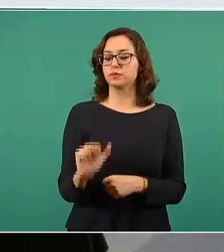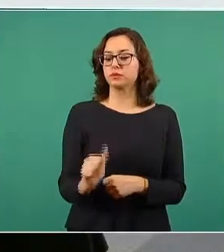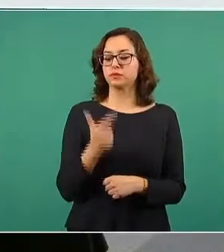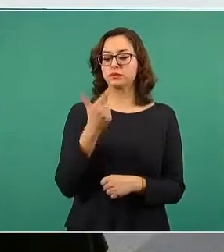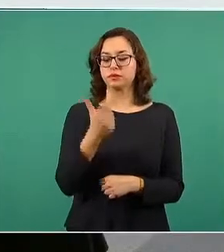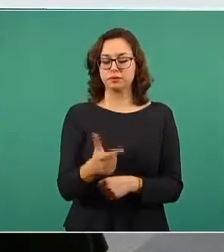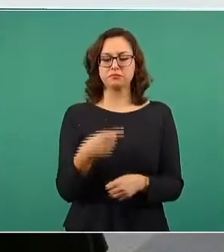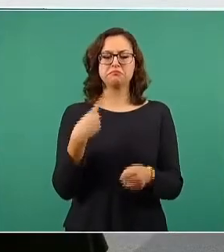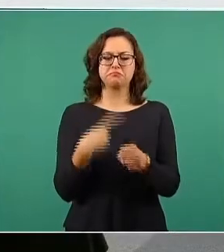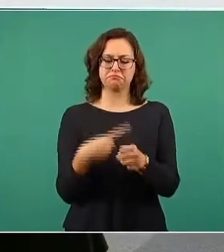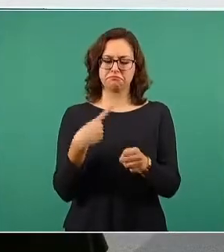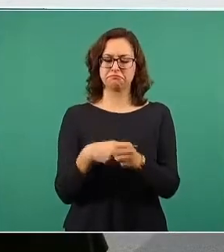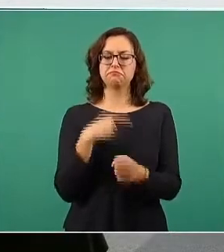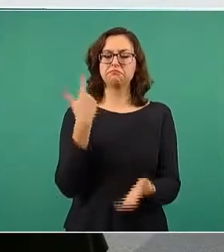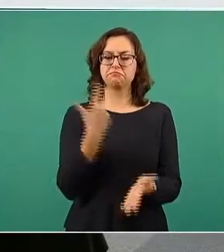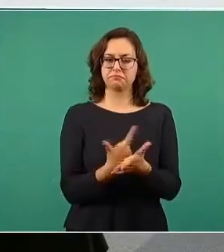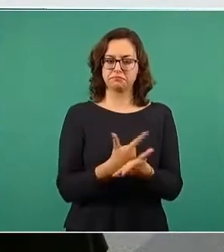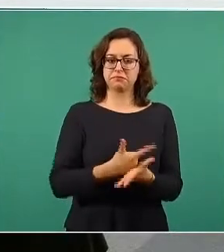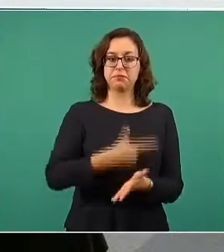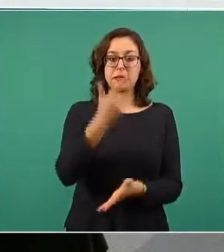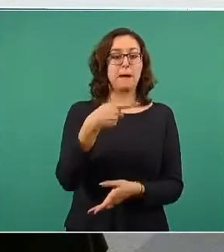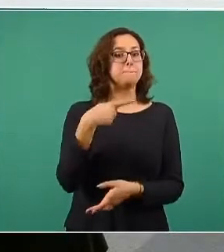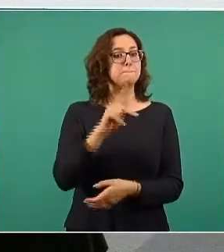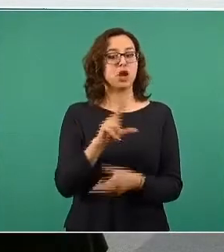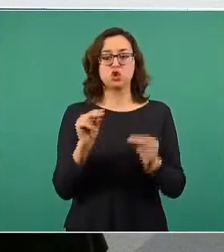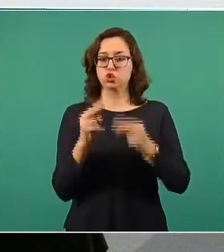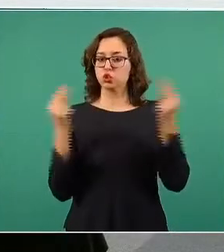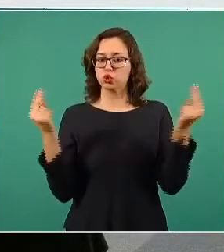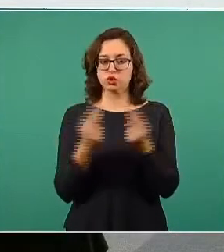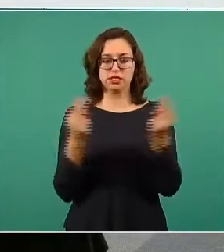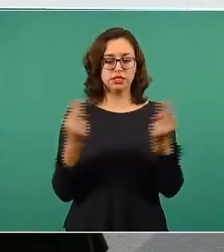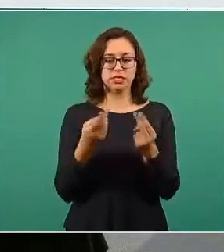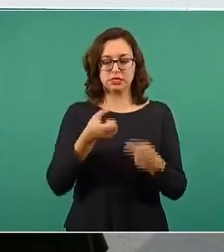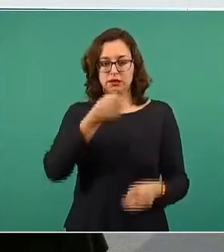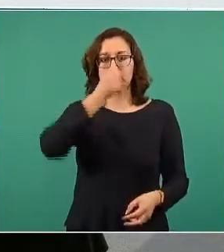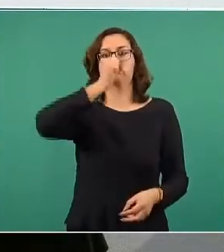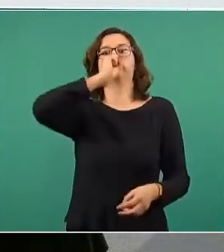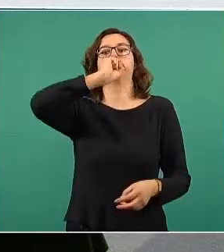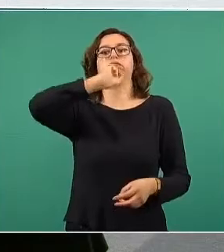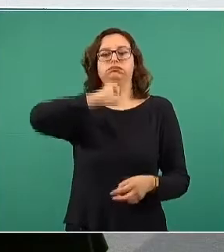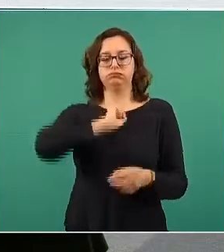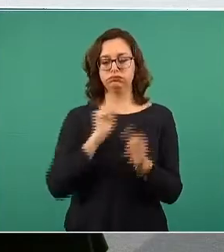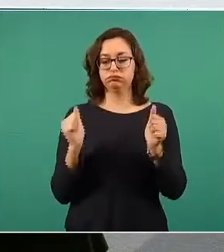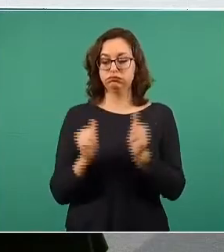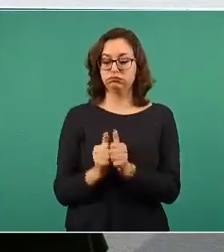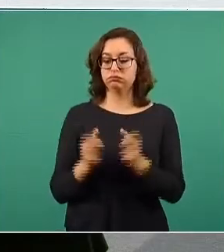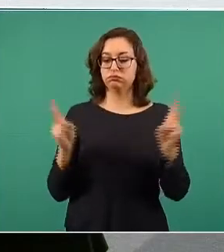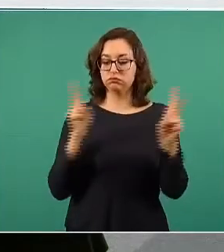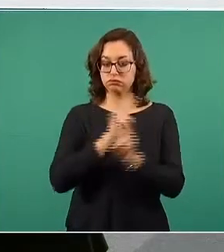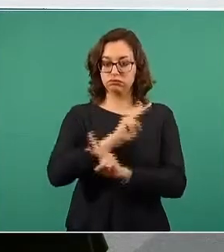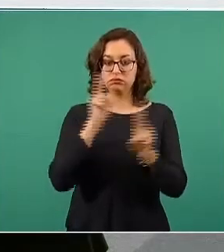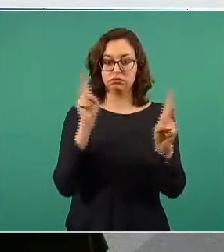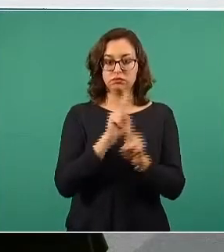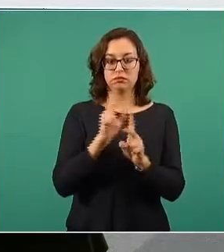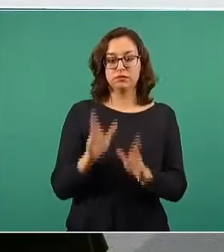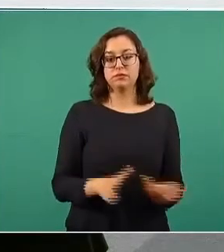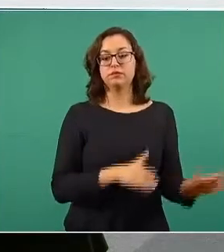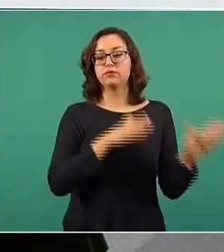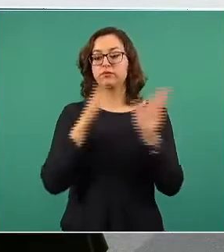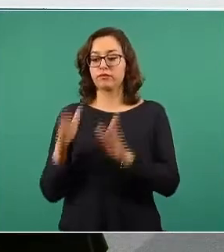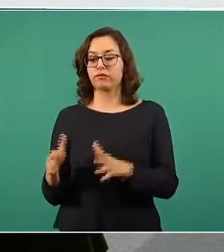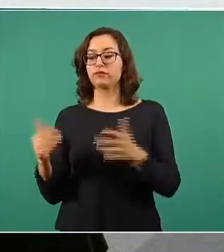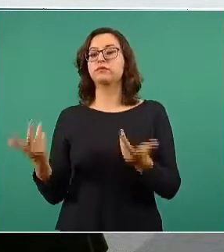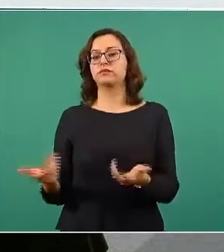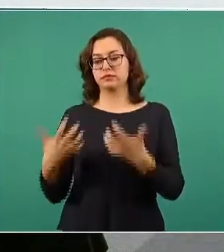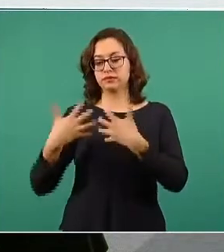con infección respiratoria aguda grave que no requieren de cuidados críticos, y el mismo porcentaje también con un incremento